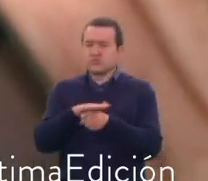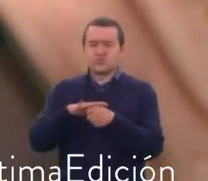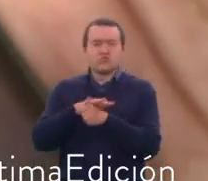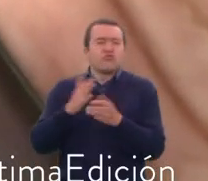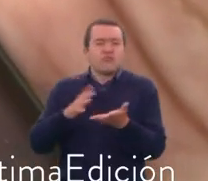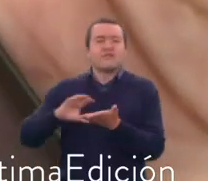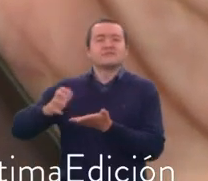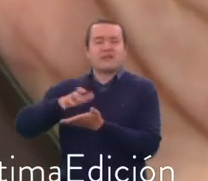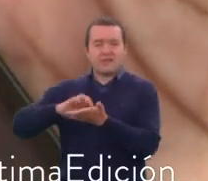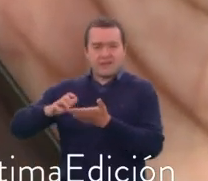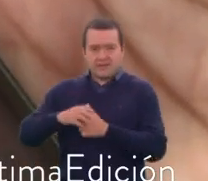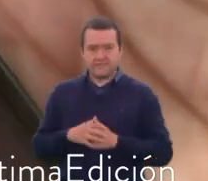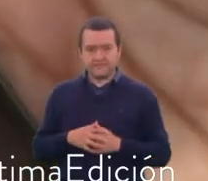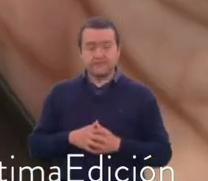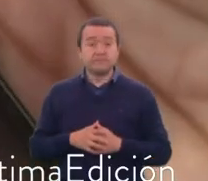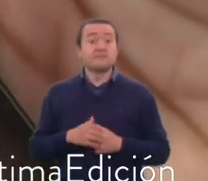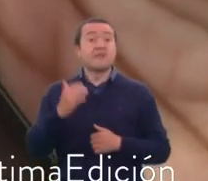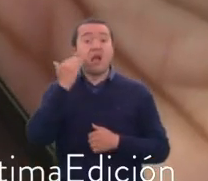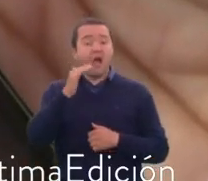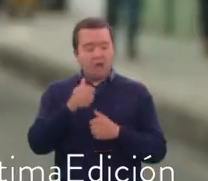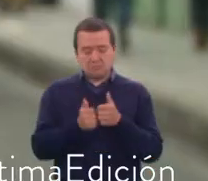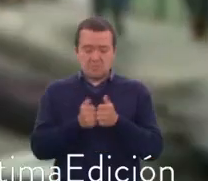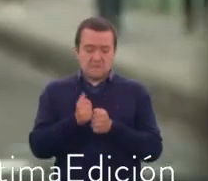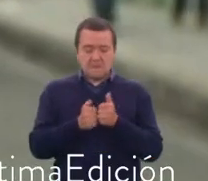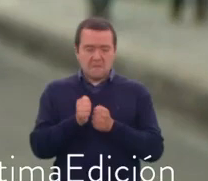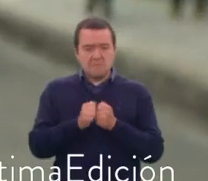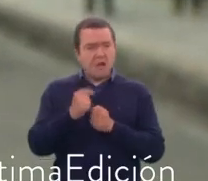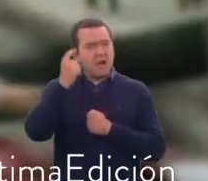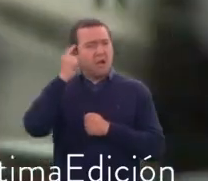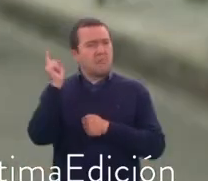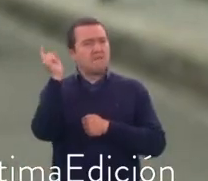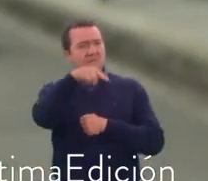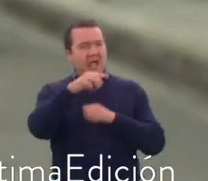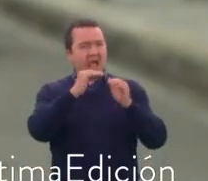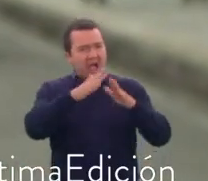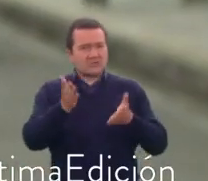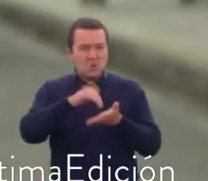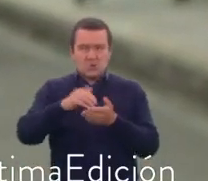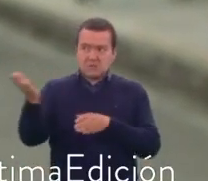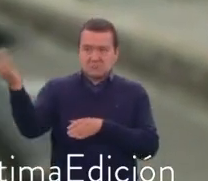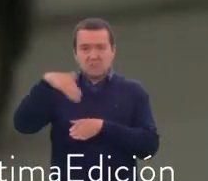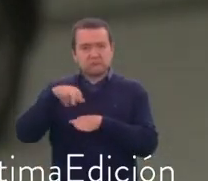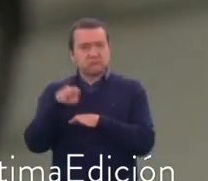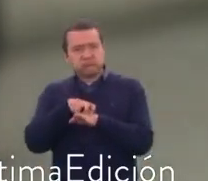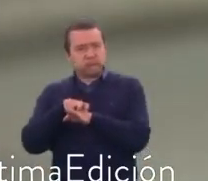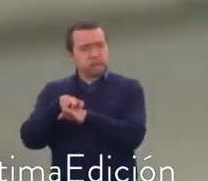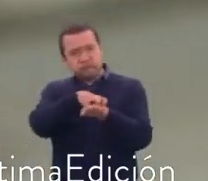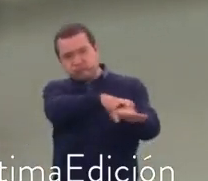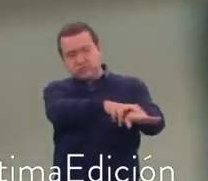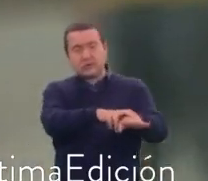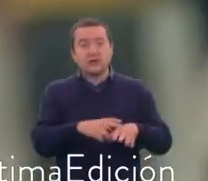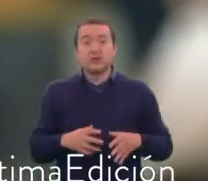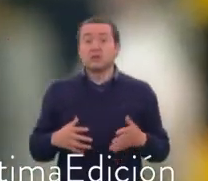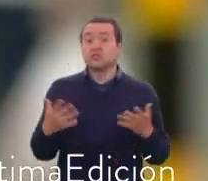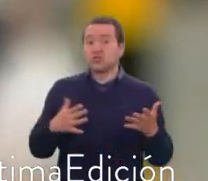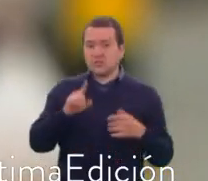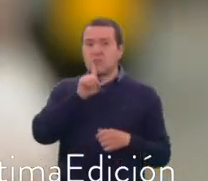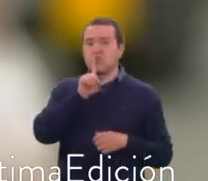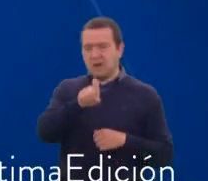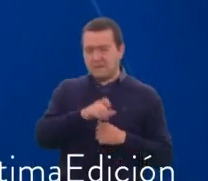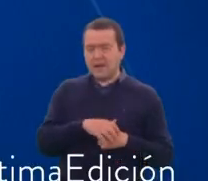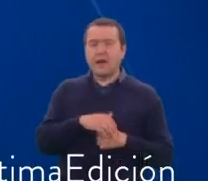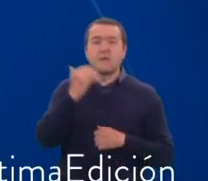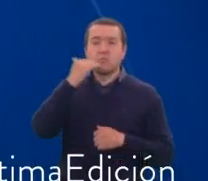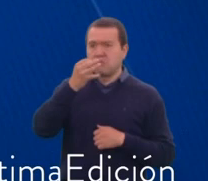Regresar a casa utilizando una plataforma digital de transporte se convirtió en un martirio para una joven universitaria de Bucaramanga, quien denunció a través de redes sociales